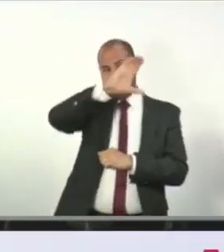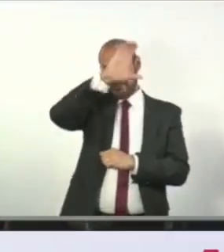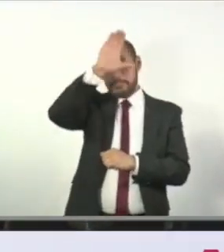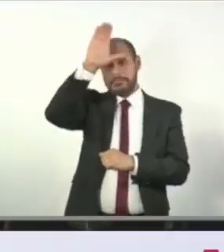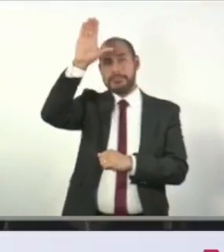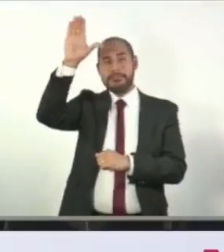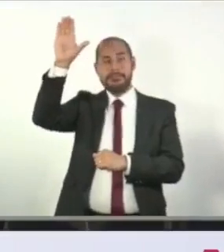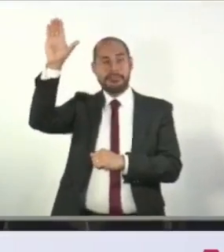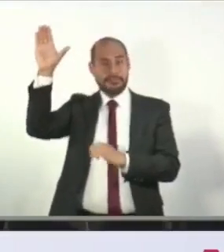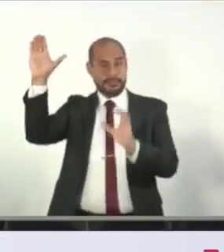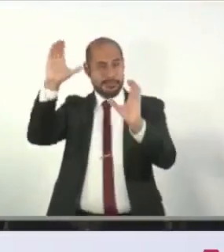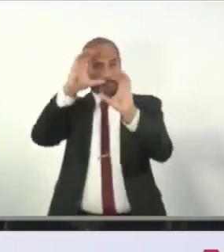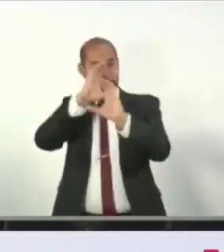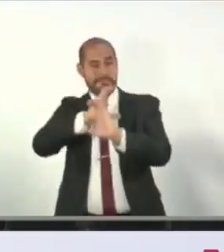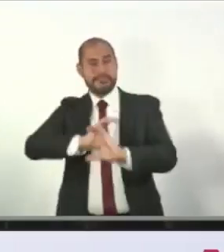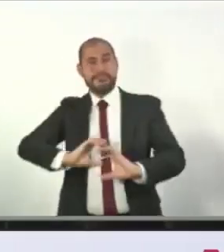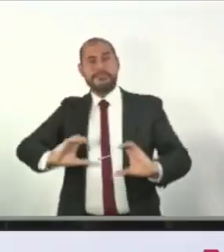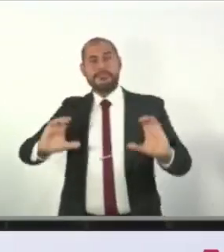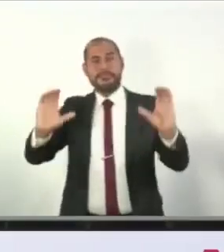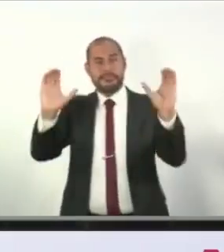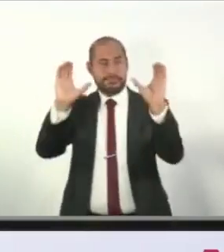hosana en el